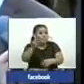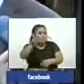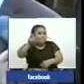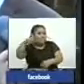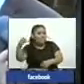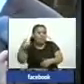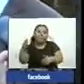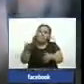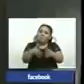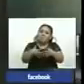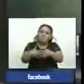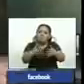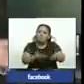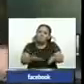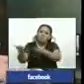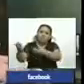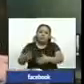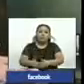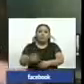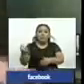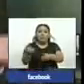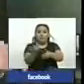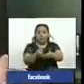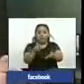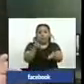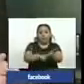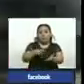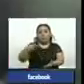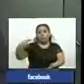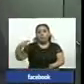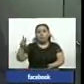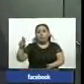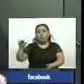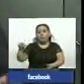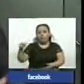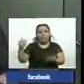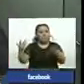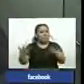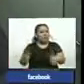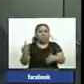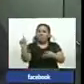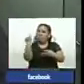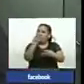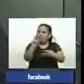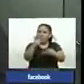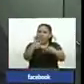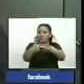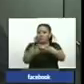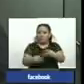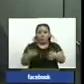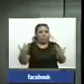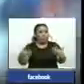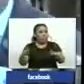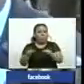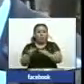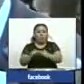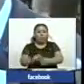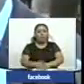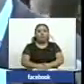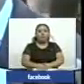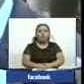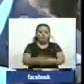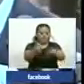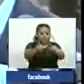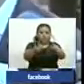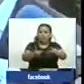viajando a los Estados Unidos por la vía legal. Los salvadoreños con visa H2A tienen todos los permisos como un ciudadano norteamericano. Todos los